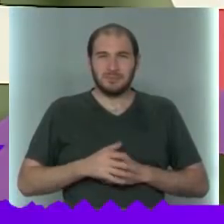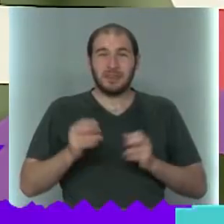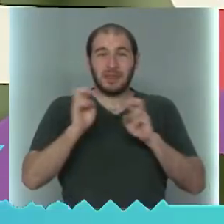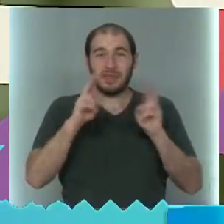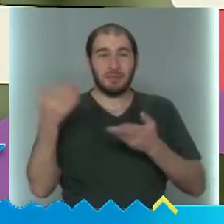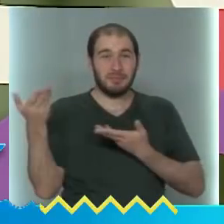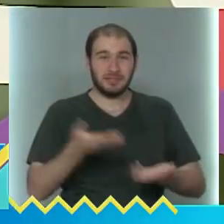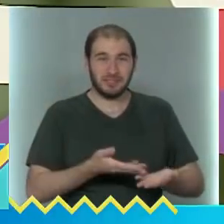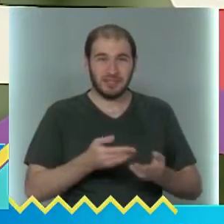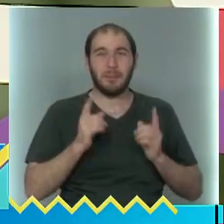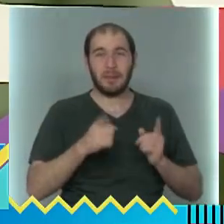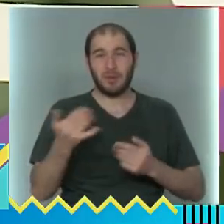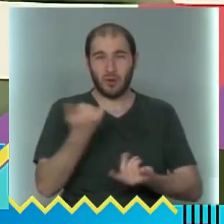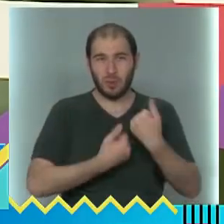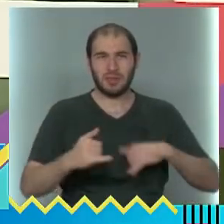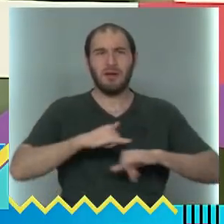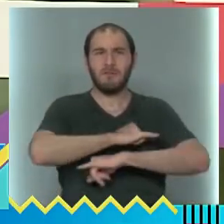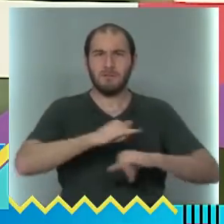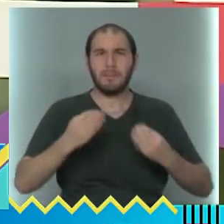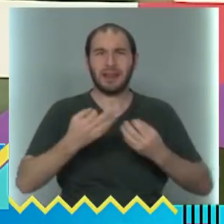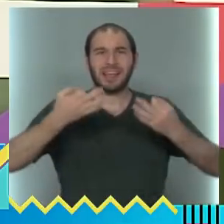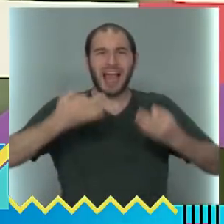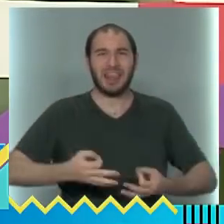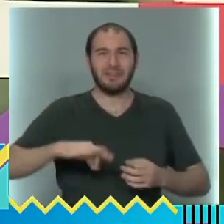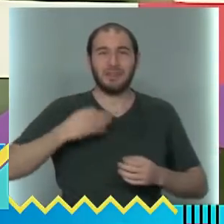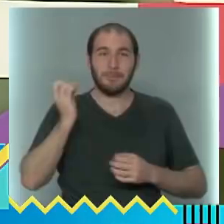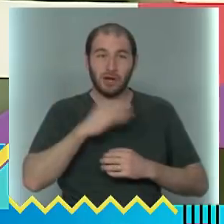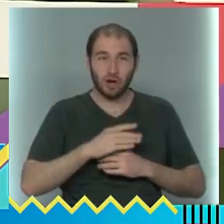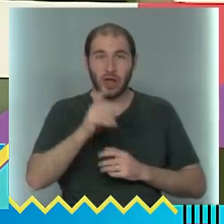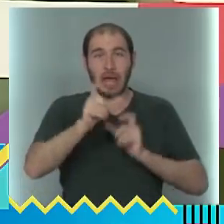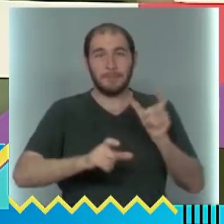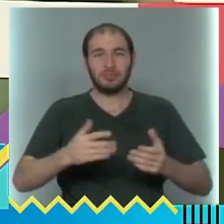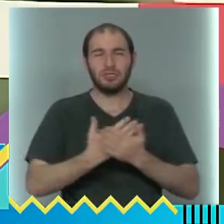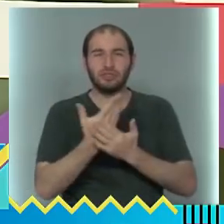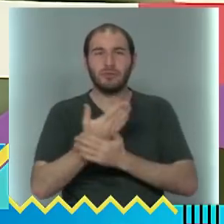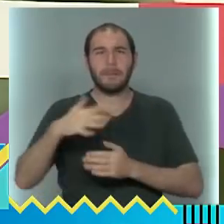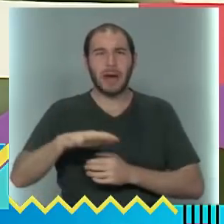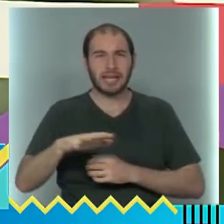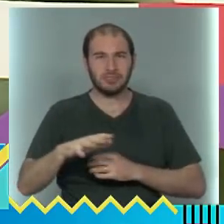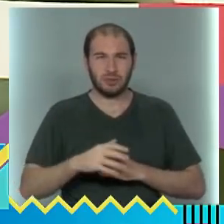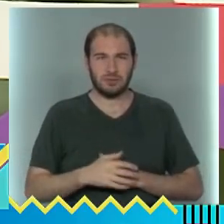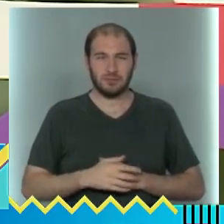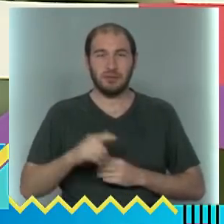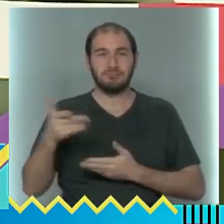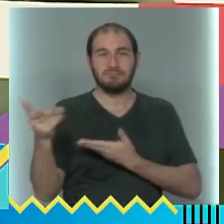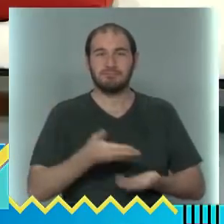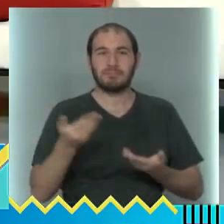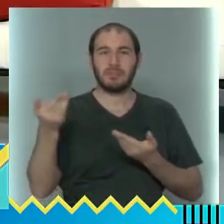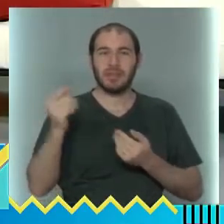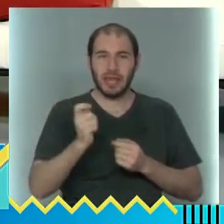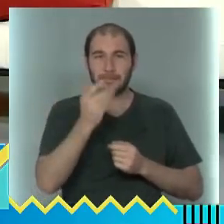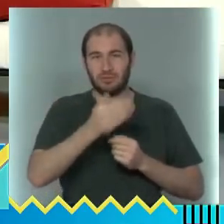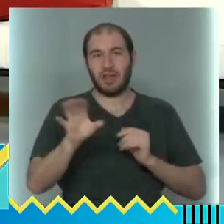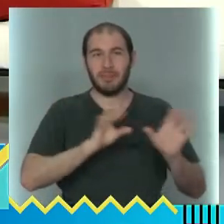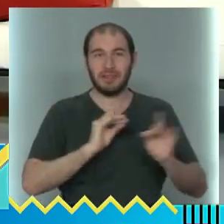Presentado el clip y tal como lo dice, difundir para mejorar la calidad de vida de aquellas personas que padecen Parkinson. Vamos a recibir y darles la bienvenida a